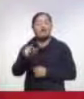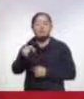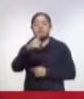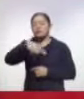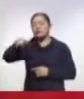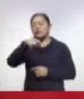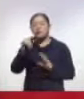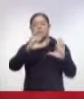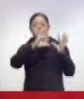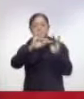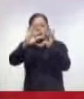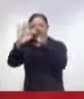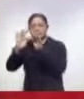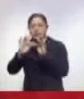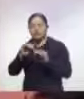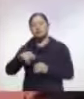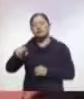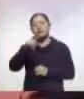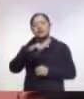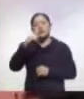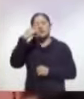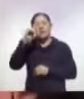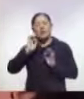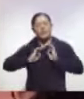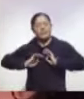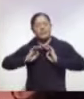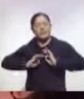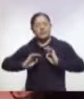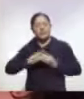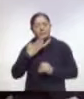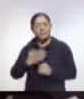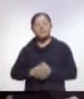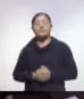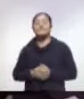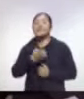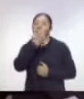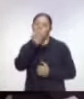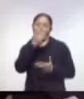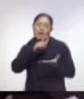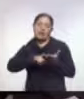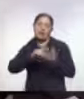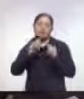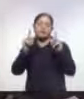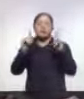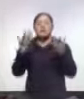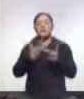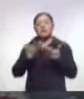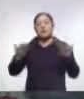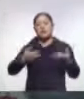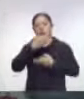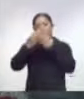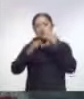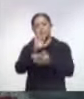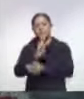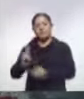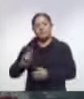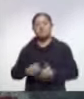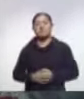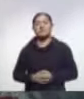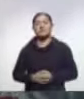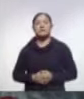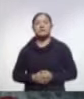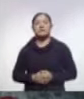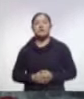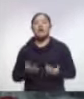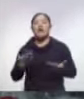conductas antisociales en las escuelas de la entidad. Con información de Belén Rodríguez, Ahora Noticias. A continuación,